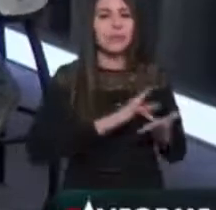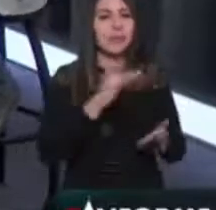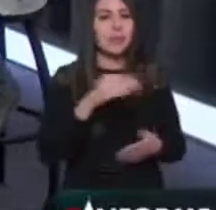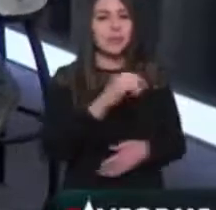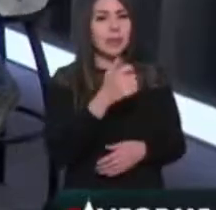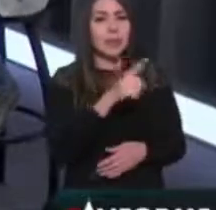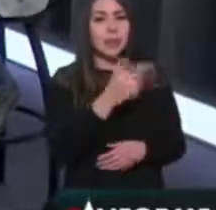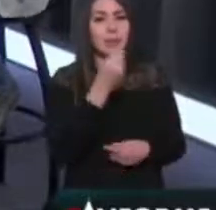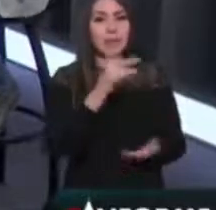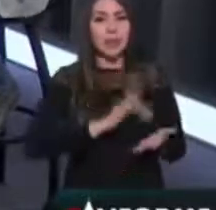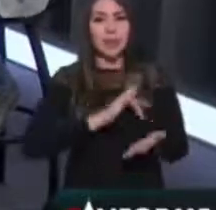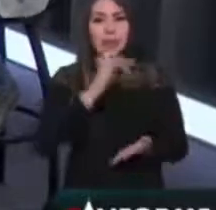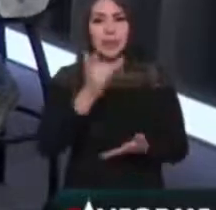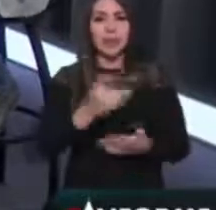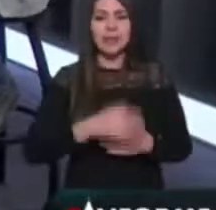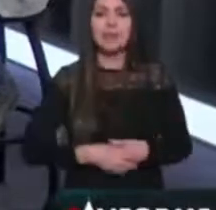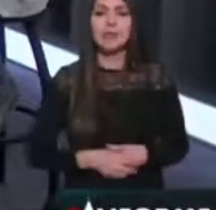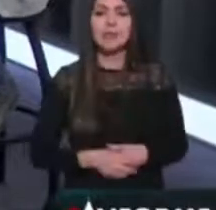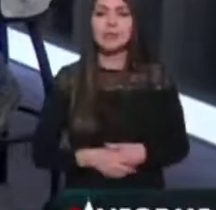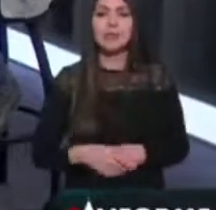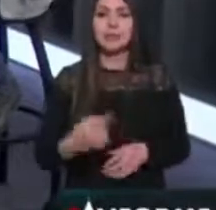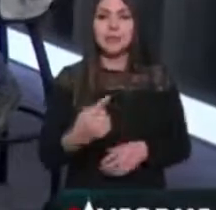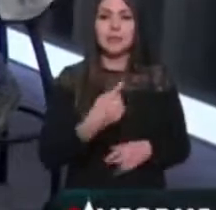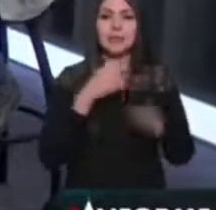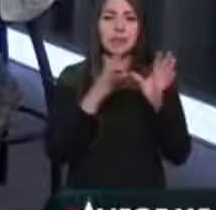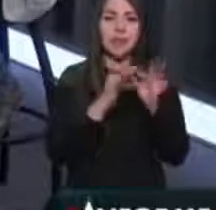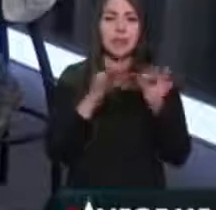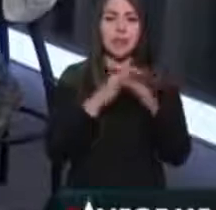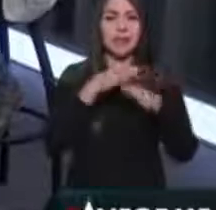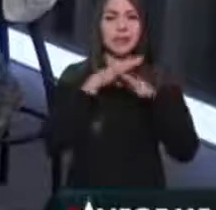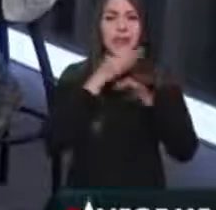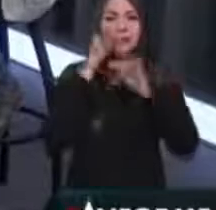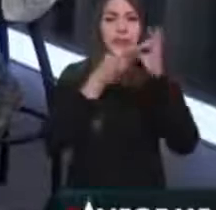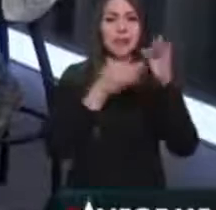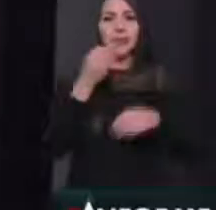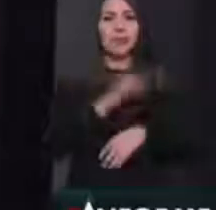Miguelito, muchas El primer gracias espada por de venir. la infodemia. Aquí estamos. Y ahí nos vemos el jueves porque hay Nos mucho. vemos el jueves.